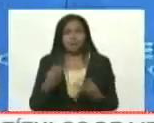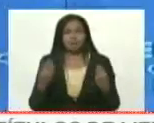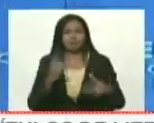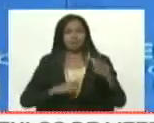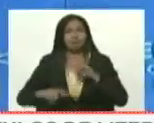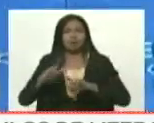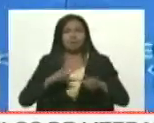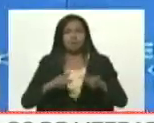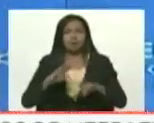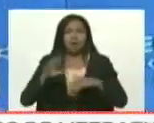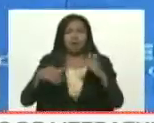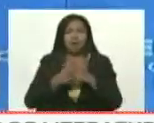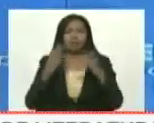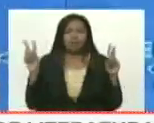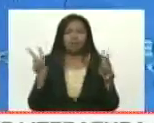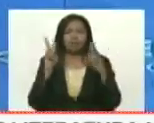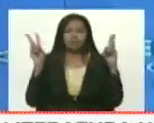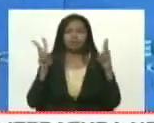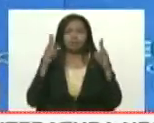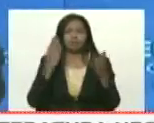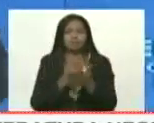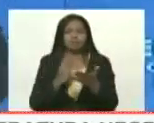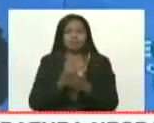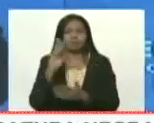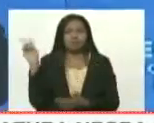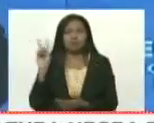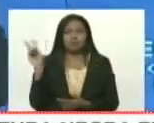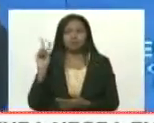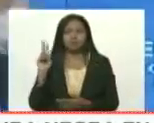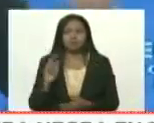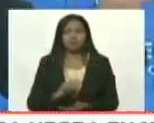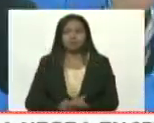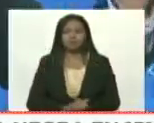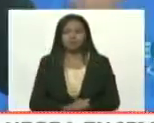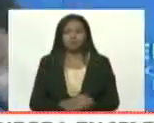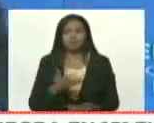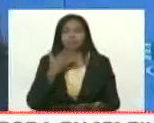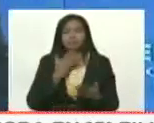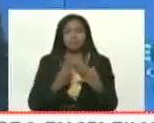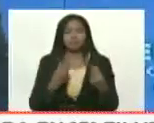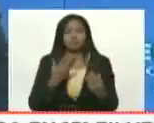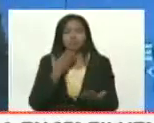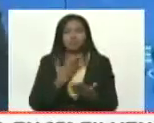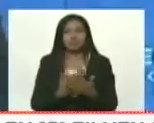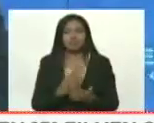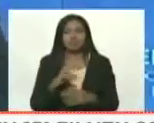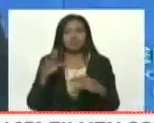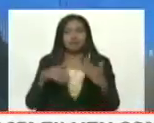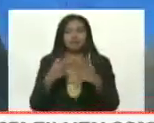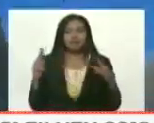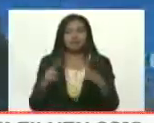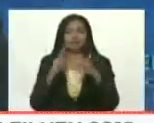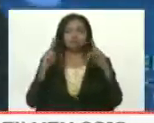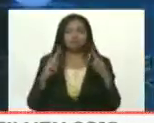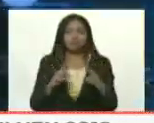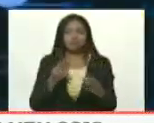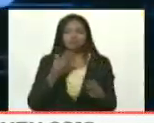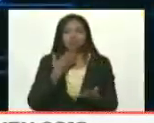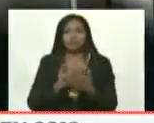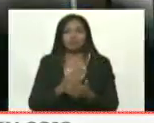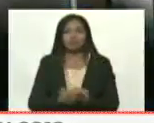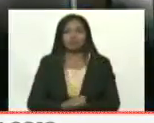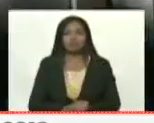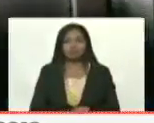amor, ¡hasta la victoria siempre, Venezuela! Gracias, muchas gracias. Hasta la próxima, muchas gracias.